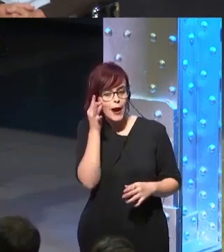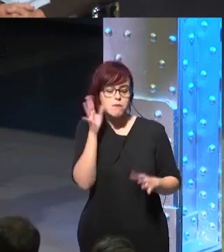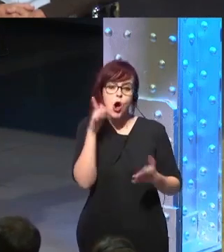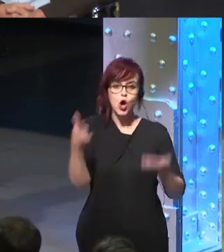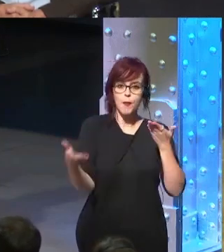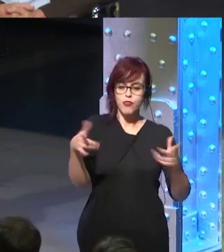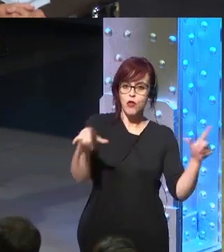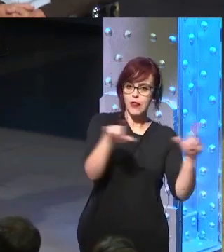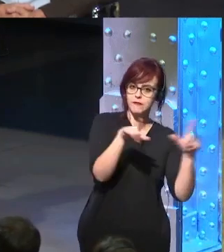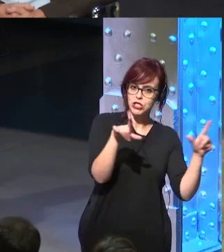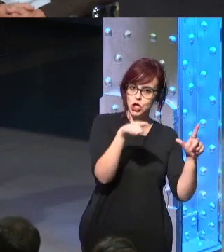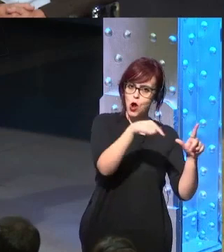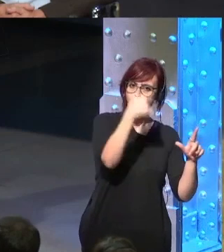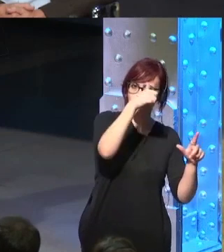menos.